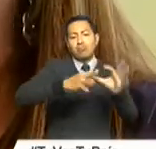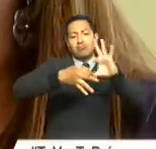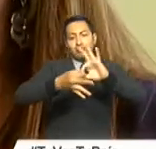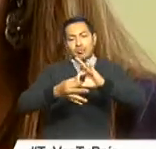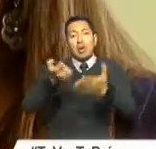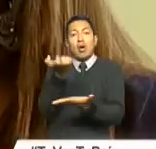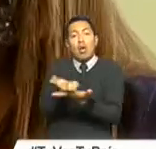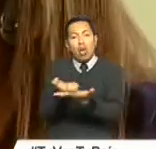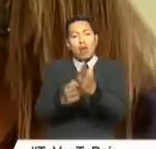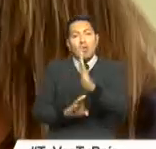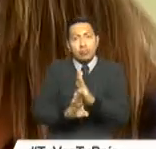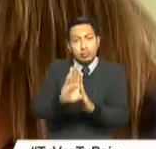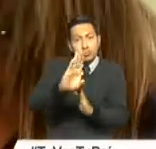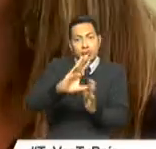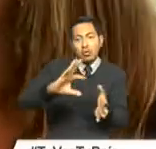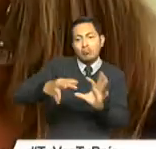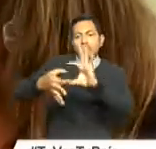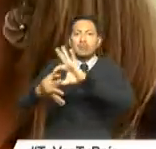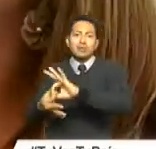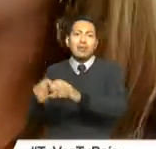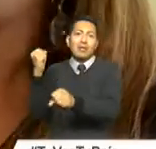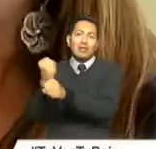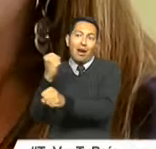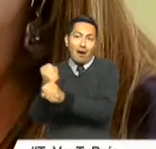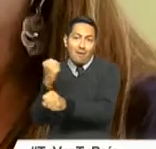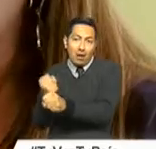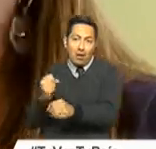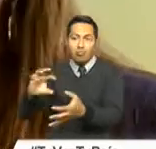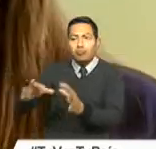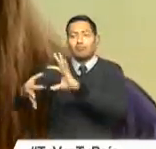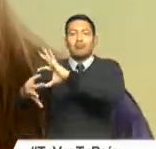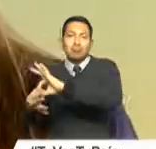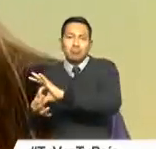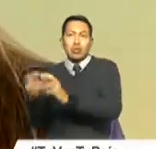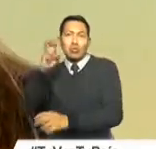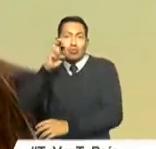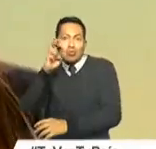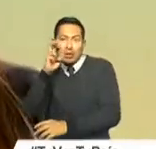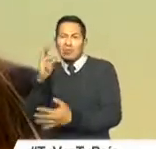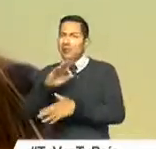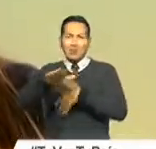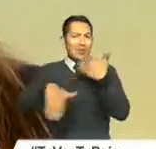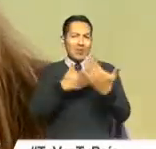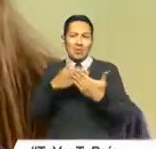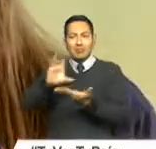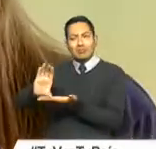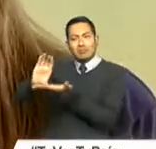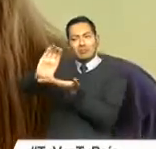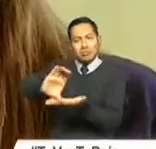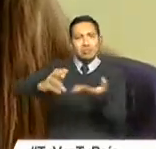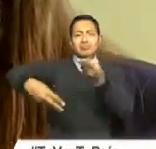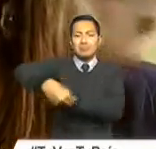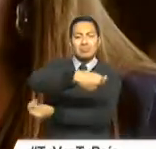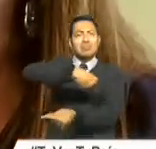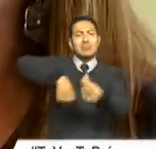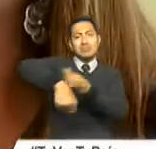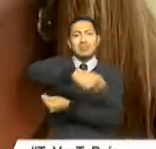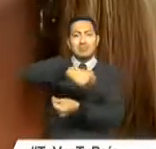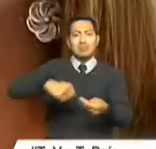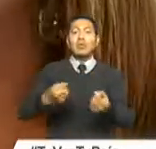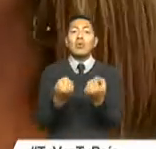de los sectores. Señor presidente, todo lo que se va a invertir, toda la generación, como usted puede ver hasta el final, van a